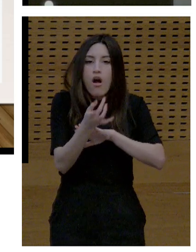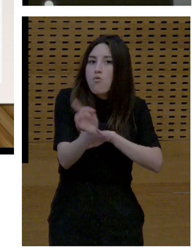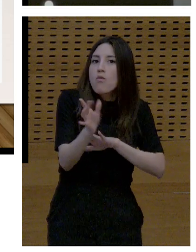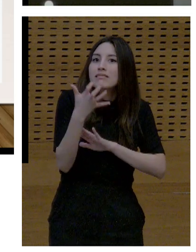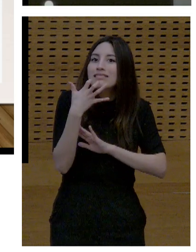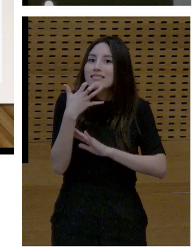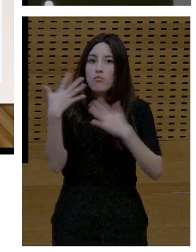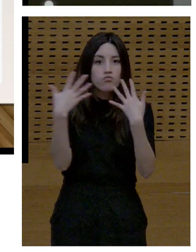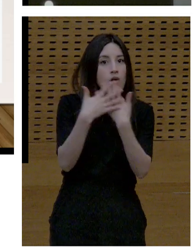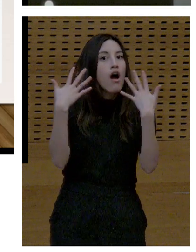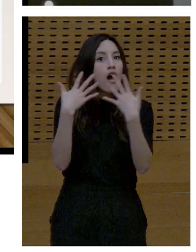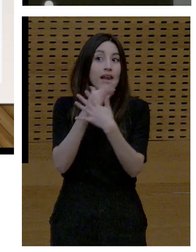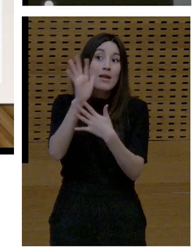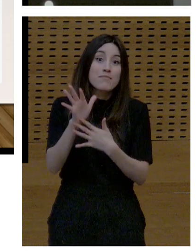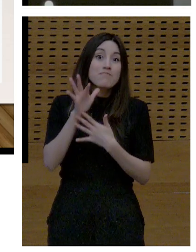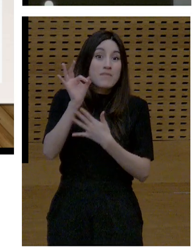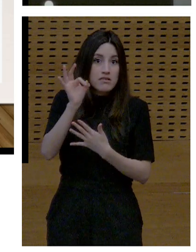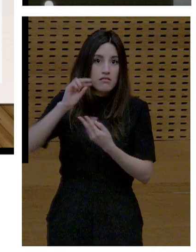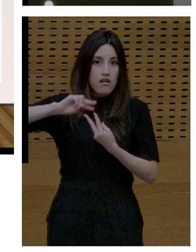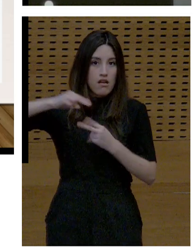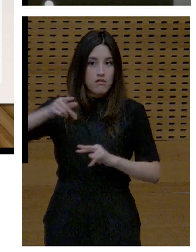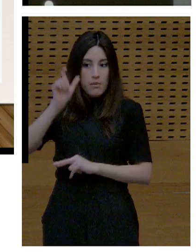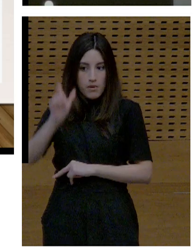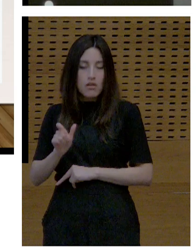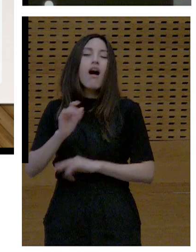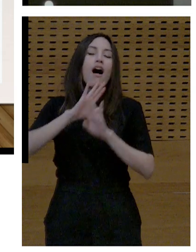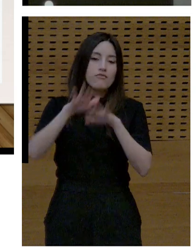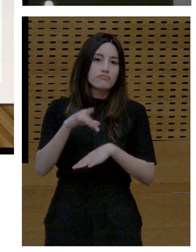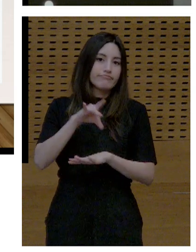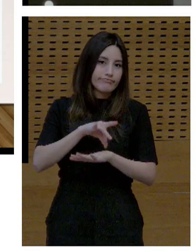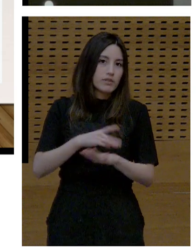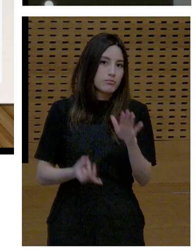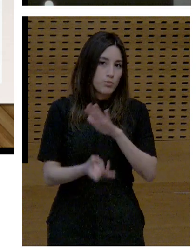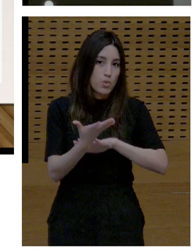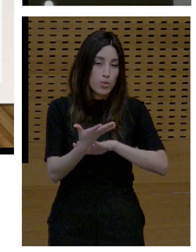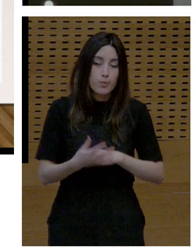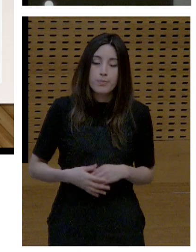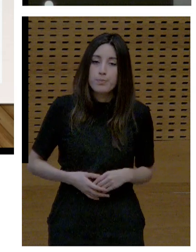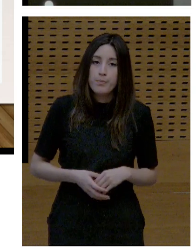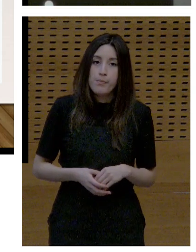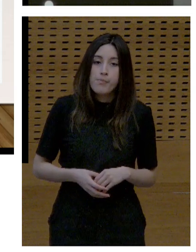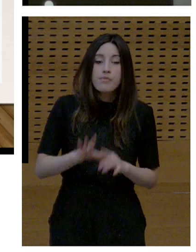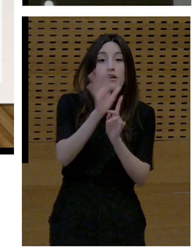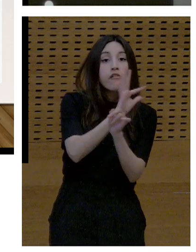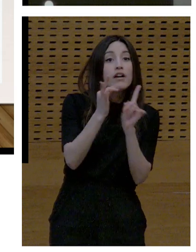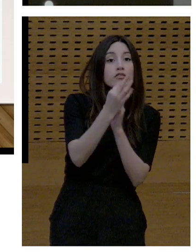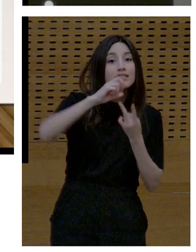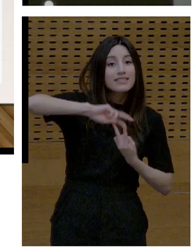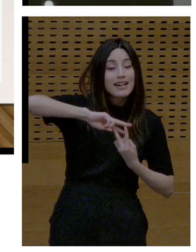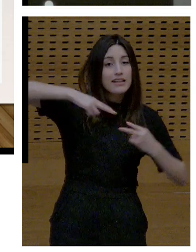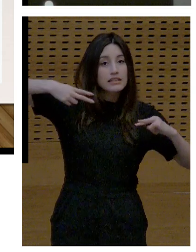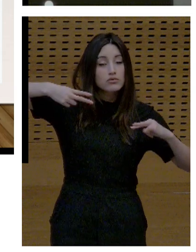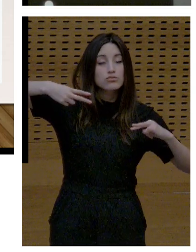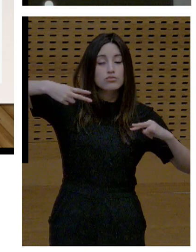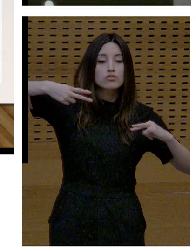persona, pues es posible que se desarrolle la enfermedad. Estos factores genéticos